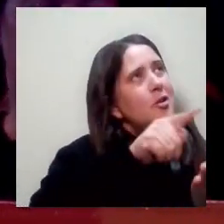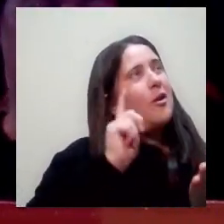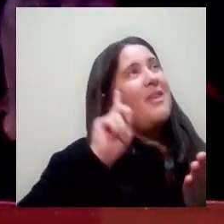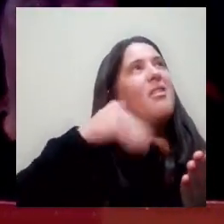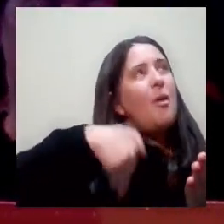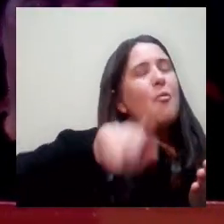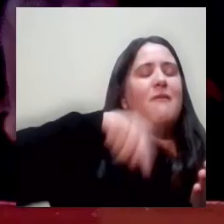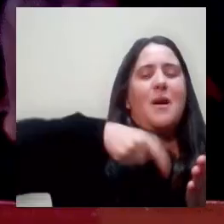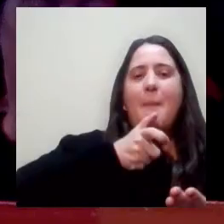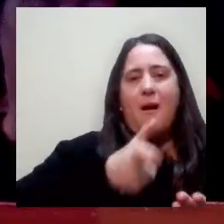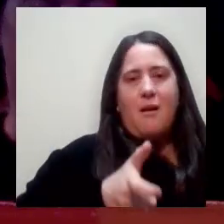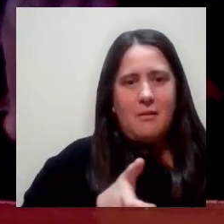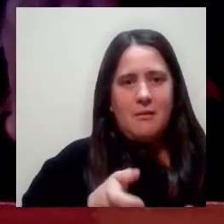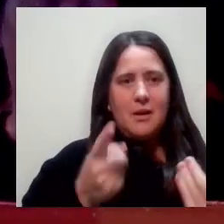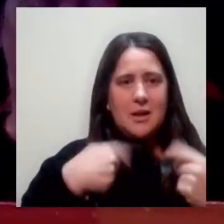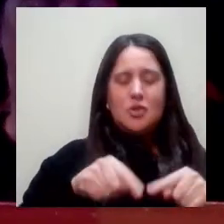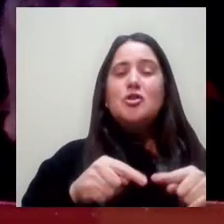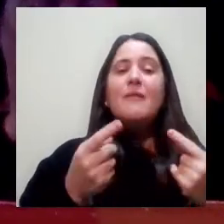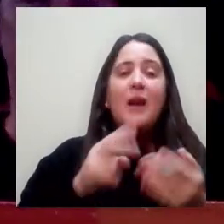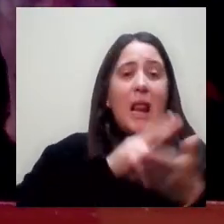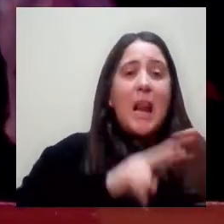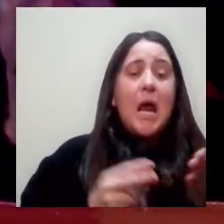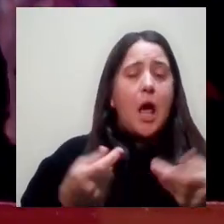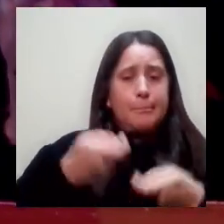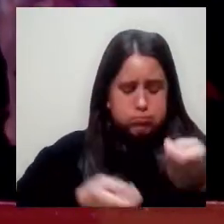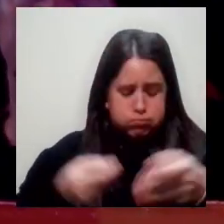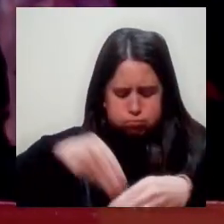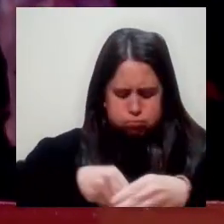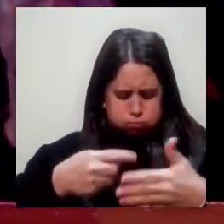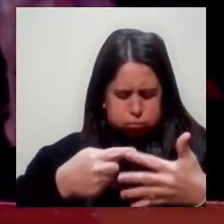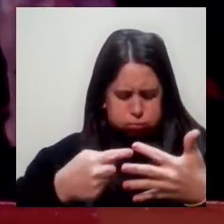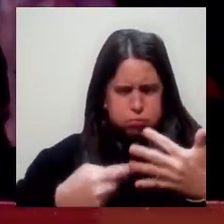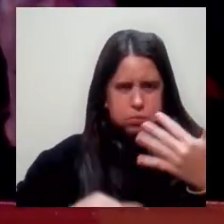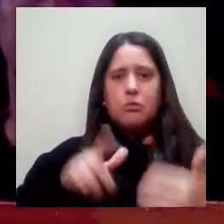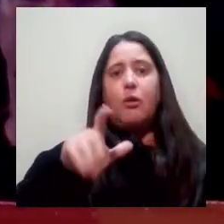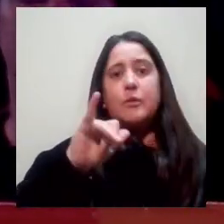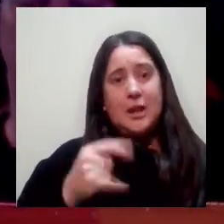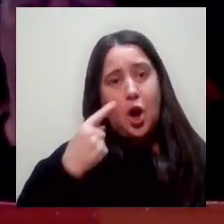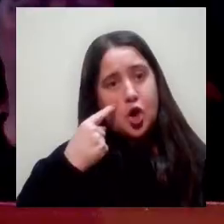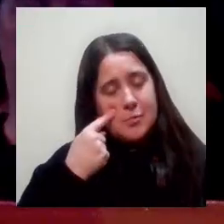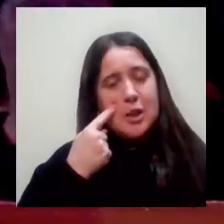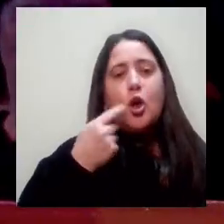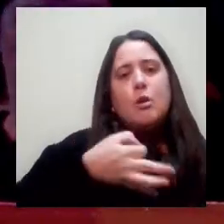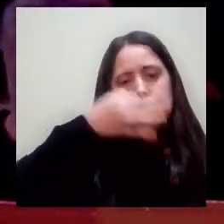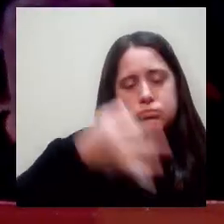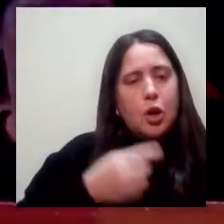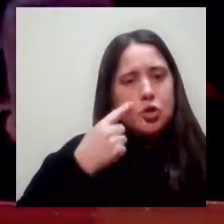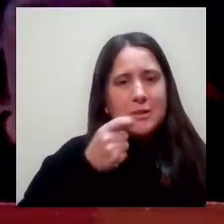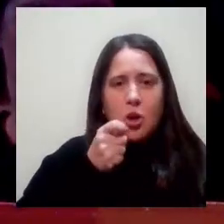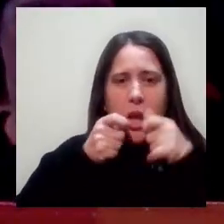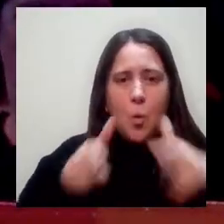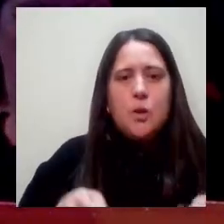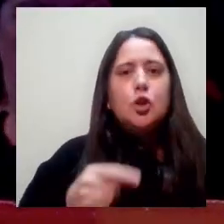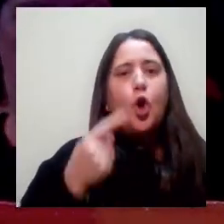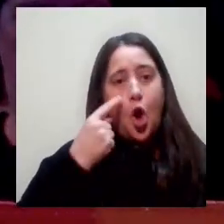bueno, y leer tiene un montón de componentes. Sí, claro, tenemos el conocimiento discursivo, el conocimiento lingüístico, el conocimiento